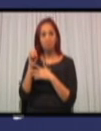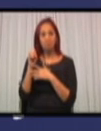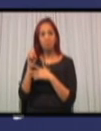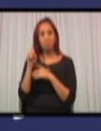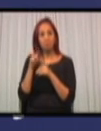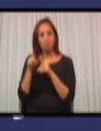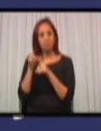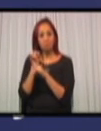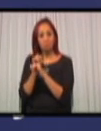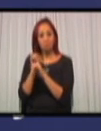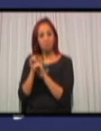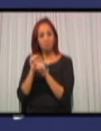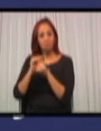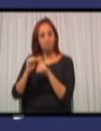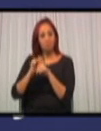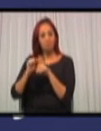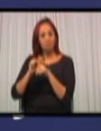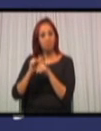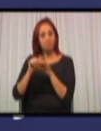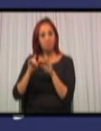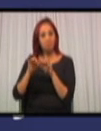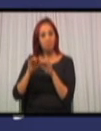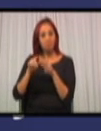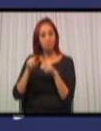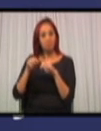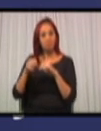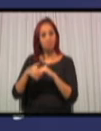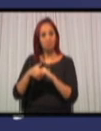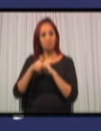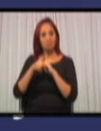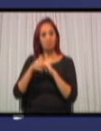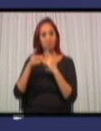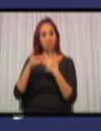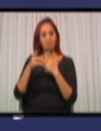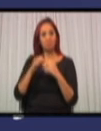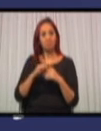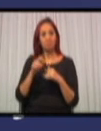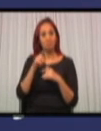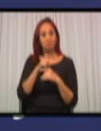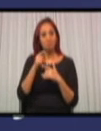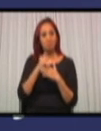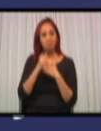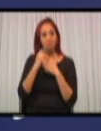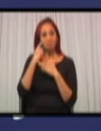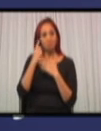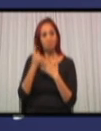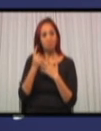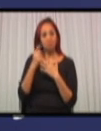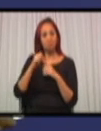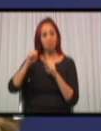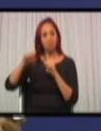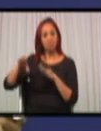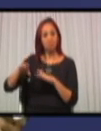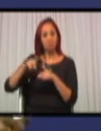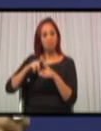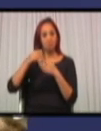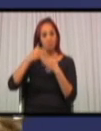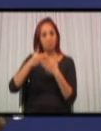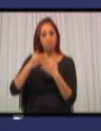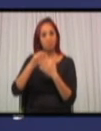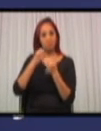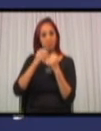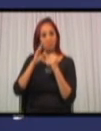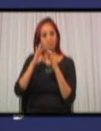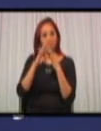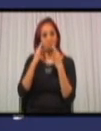instituciones, que los capaciten en computación, en inglés, pero hay que ayudarles para que no deserten, para que lleguen en sustento a sus